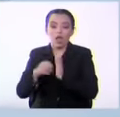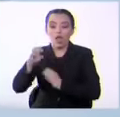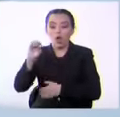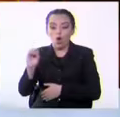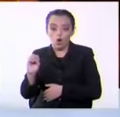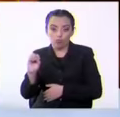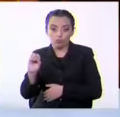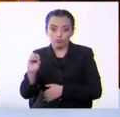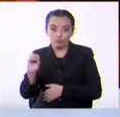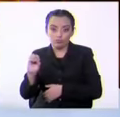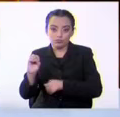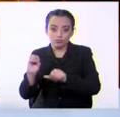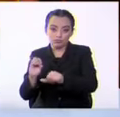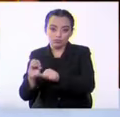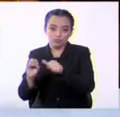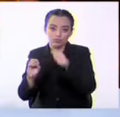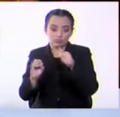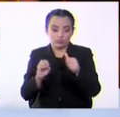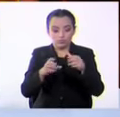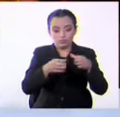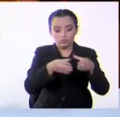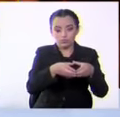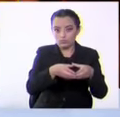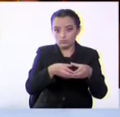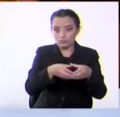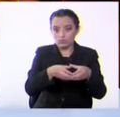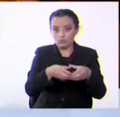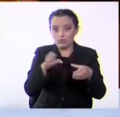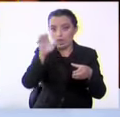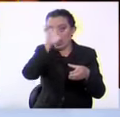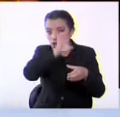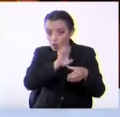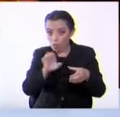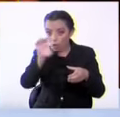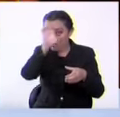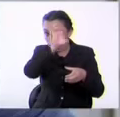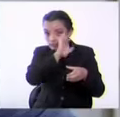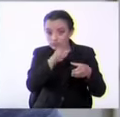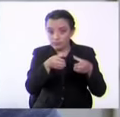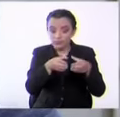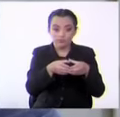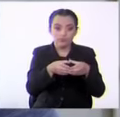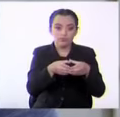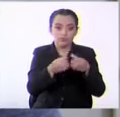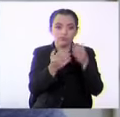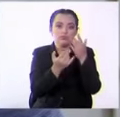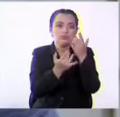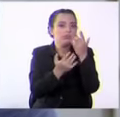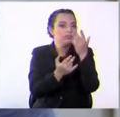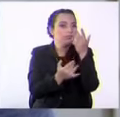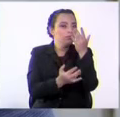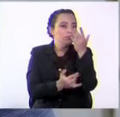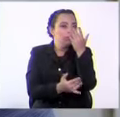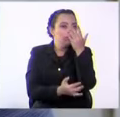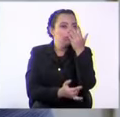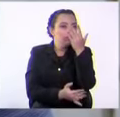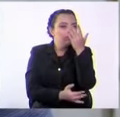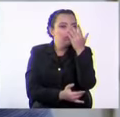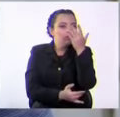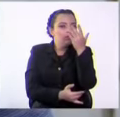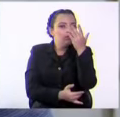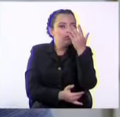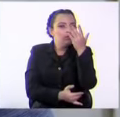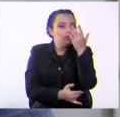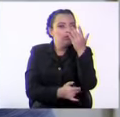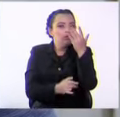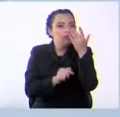población, que sería una población por ejemplo europea, donde la sangre dominante, como puedes notar, es la sangre de